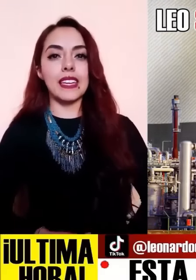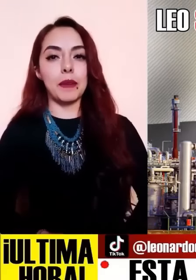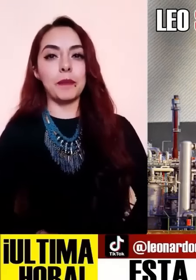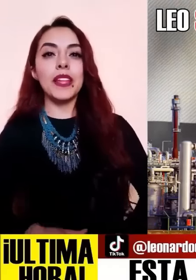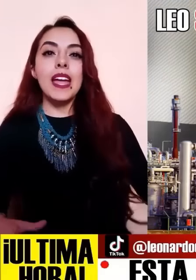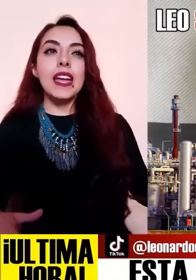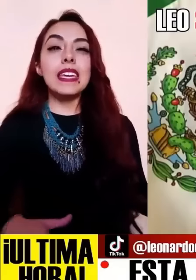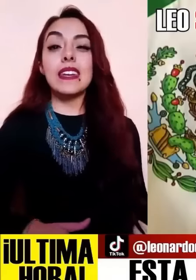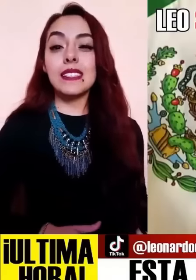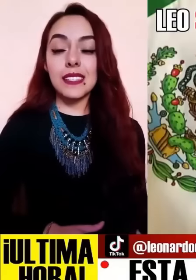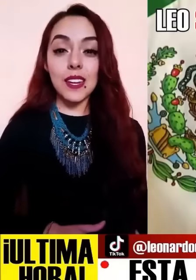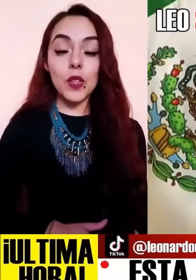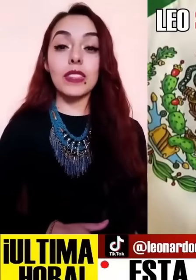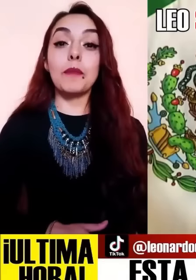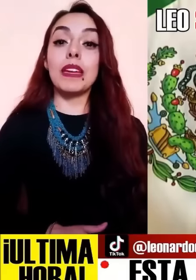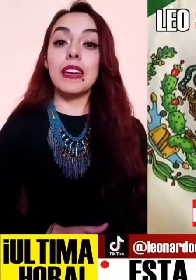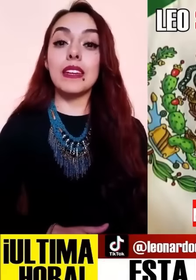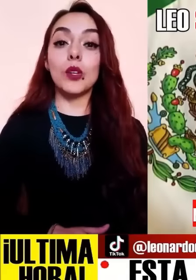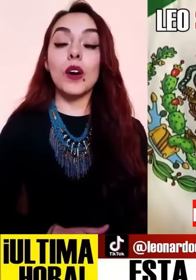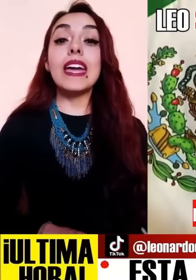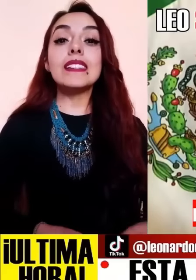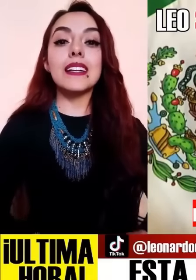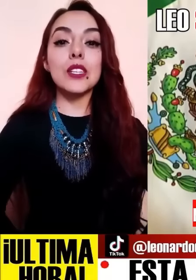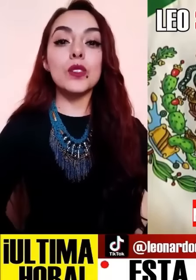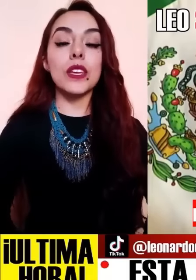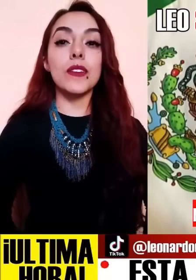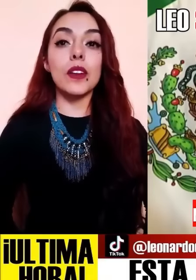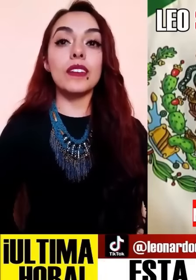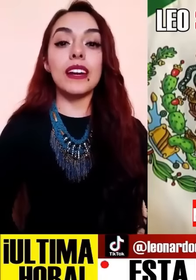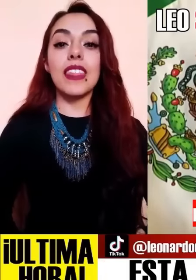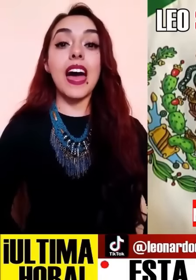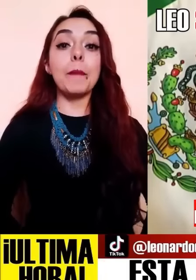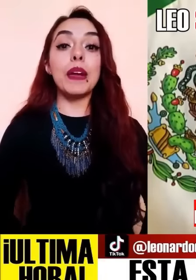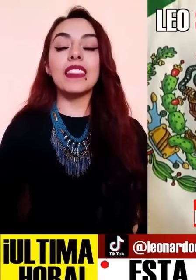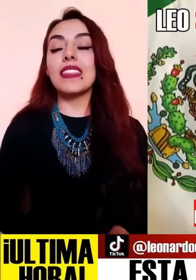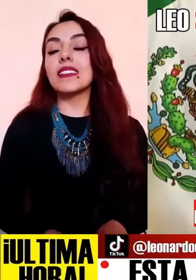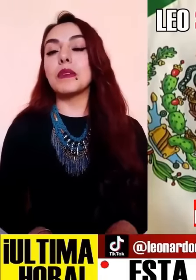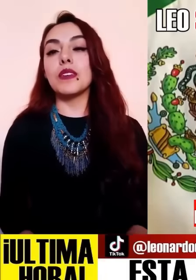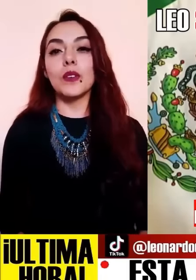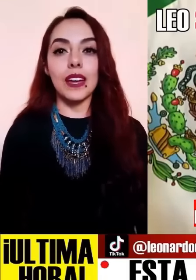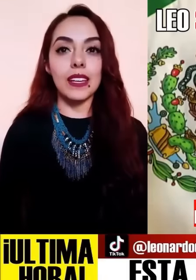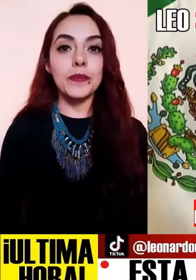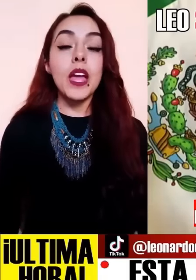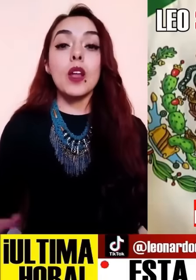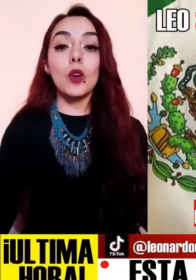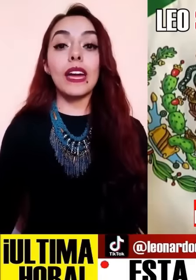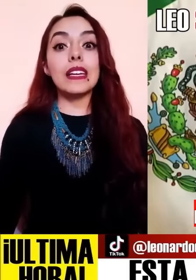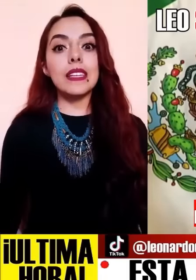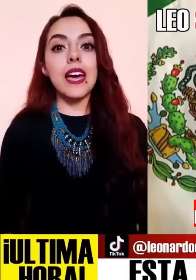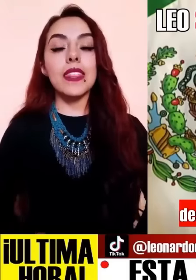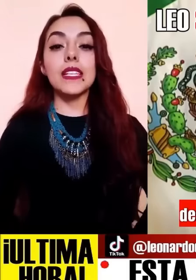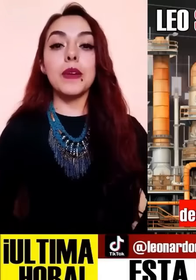completa quiebra. Y en el sexenio de Peña Nieto, esa acción se vio reflejada a pérdidas millonarias, lo